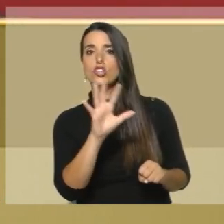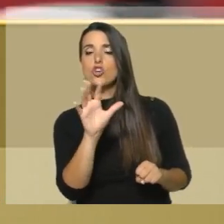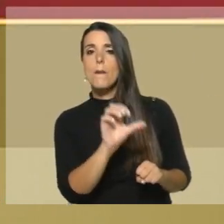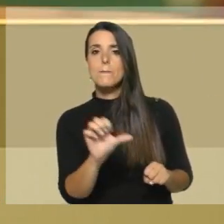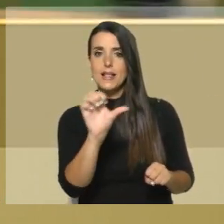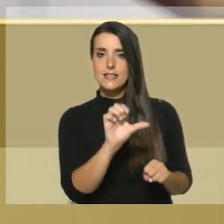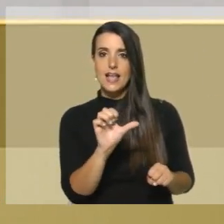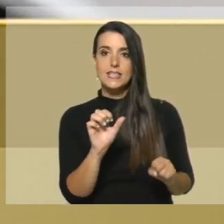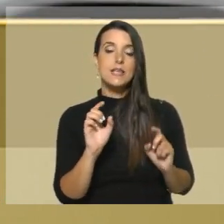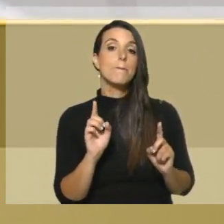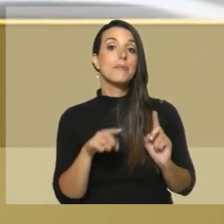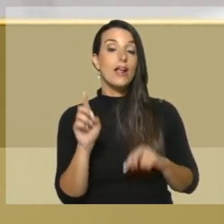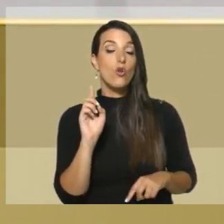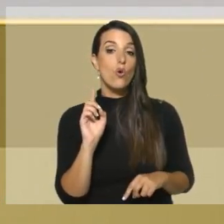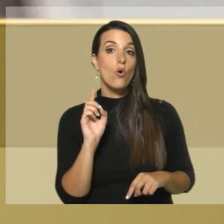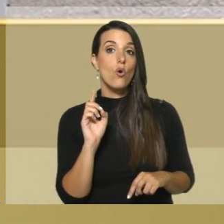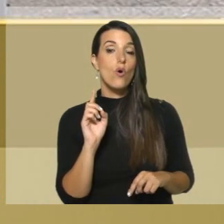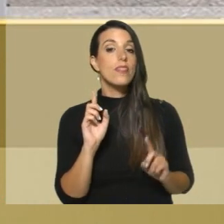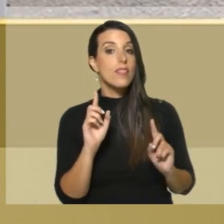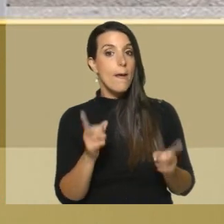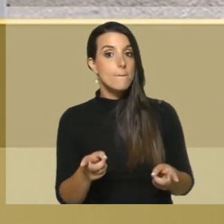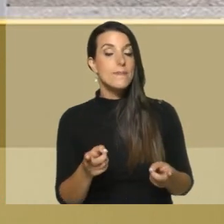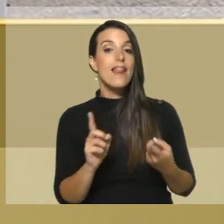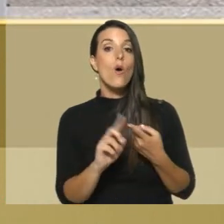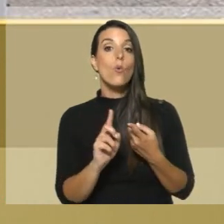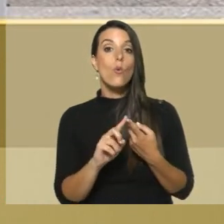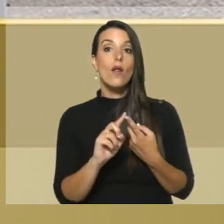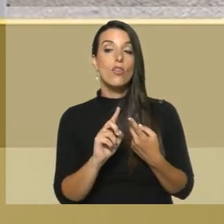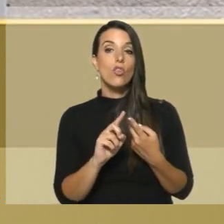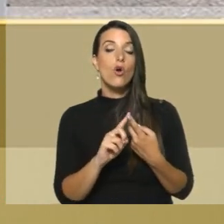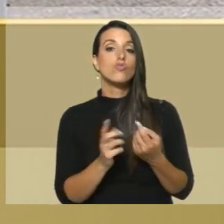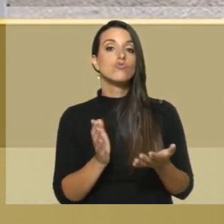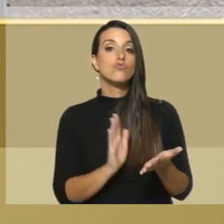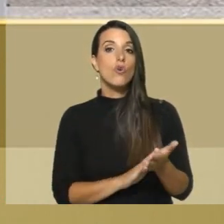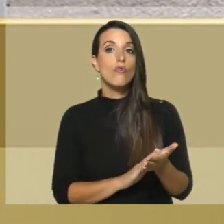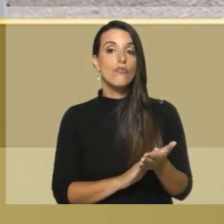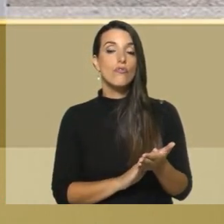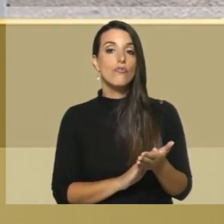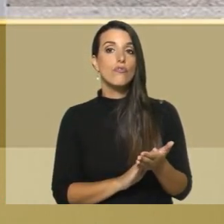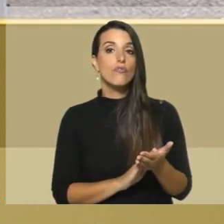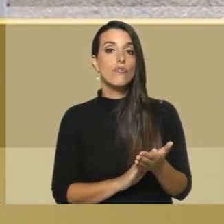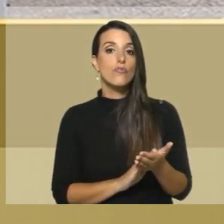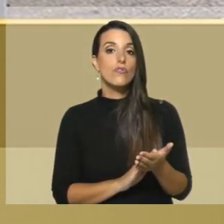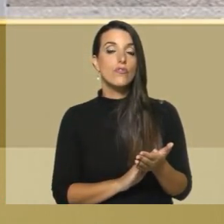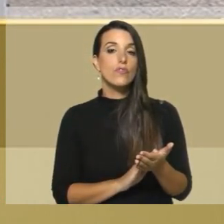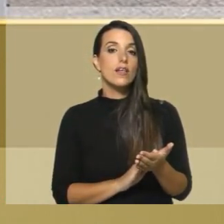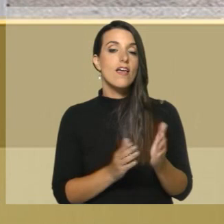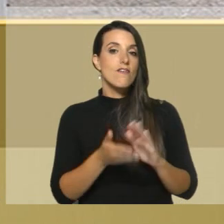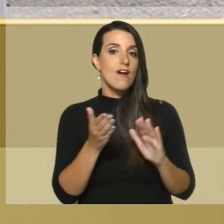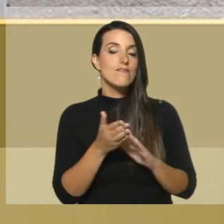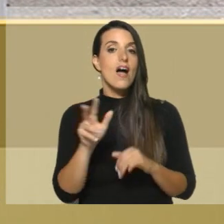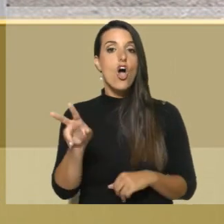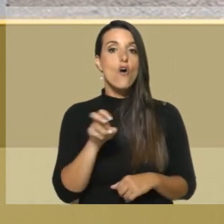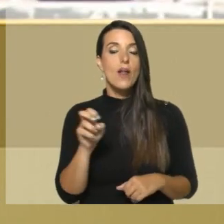empresas. Pero también llegamos a un acuerdo sobre una partida que se va a cobrar